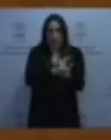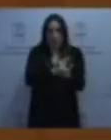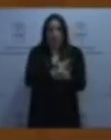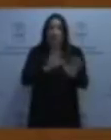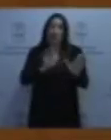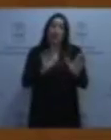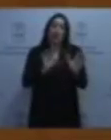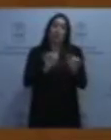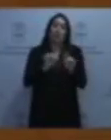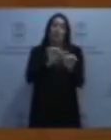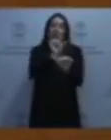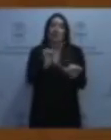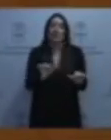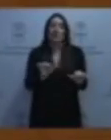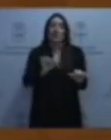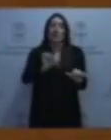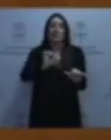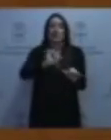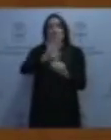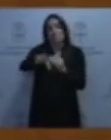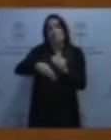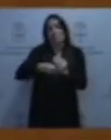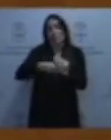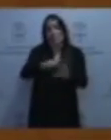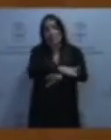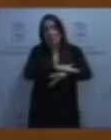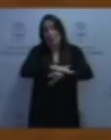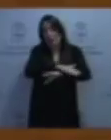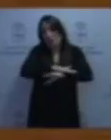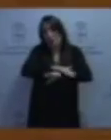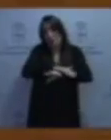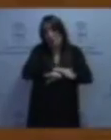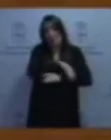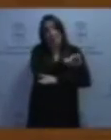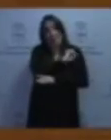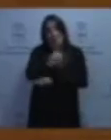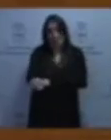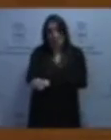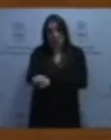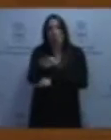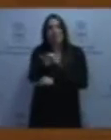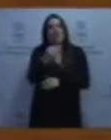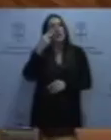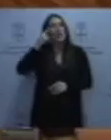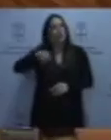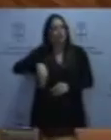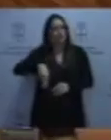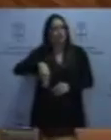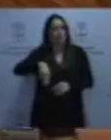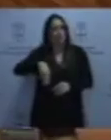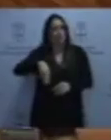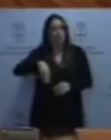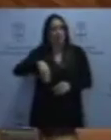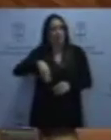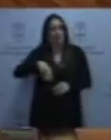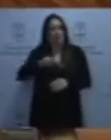forma de instancia que el Gobierno ignoró de forma deliberada, reconociendo abiertamente que se niega a cumplir los mandatos